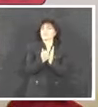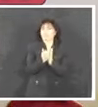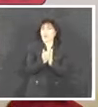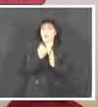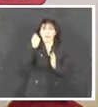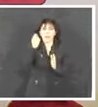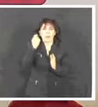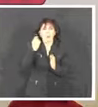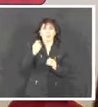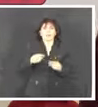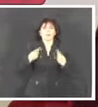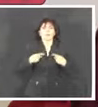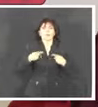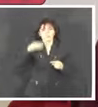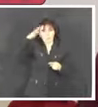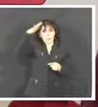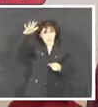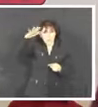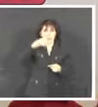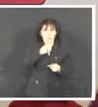mayores.